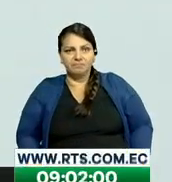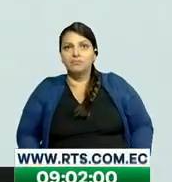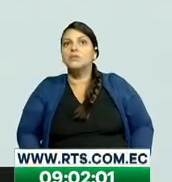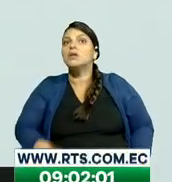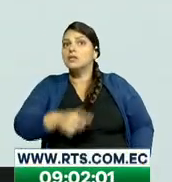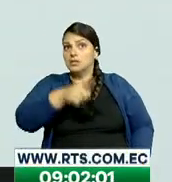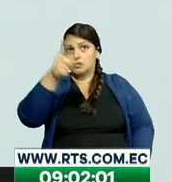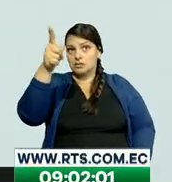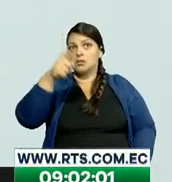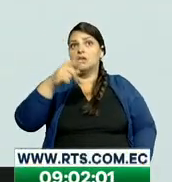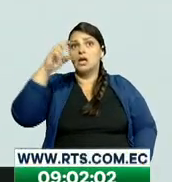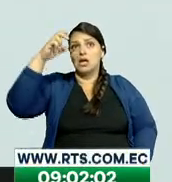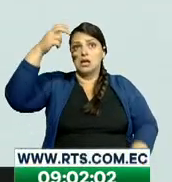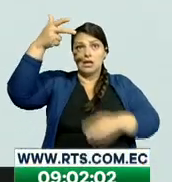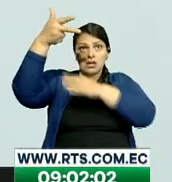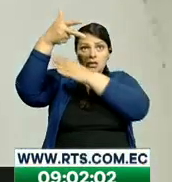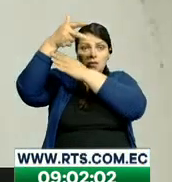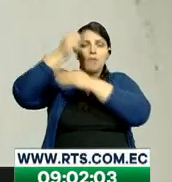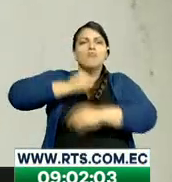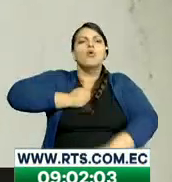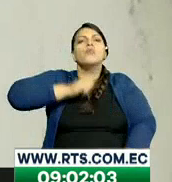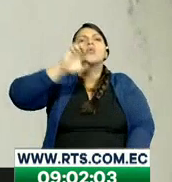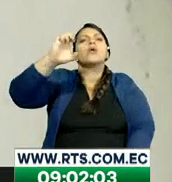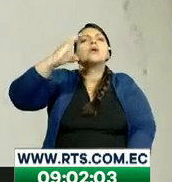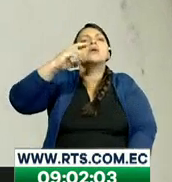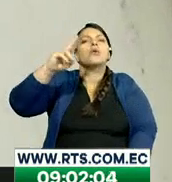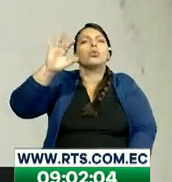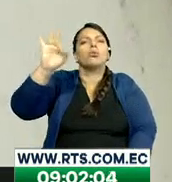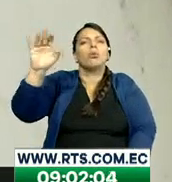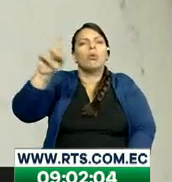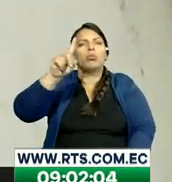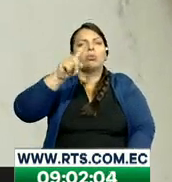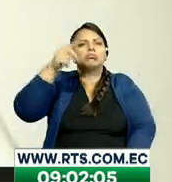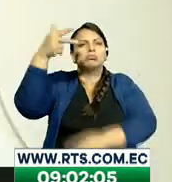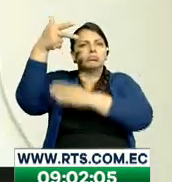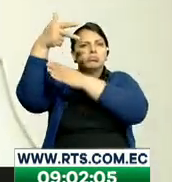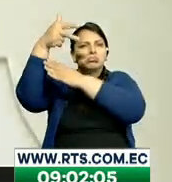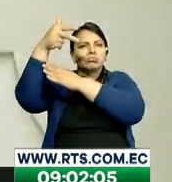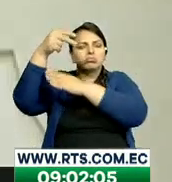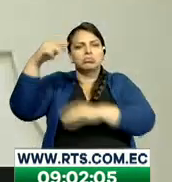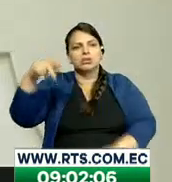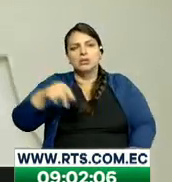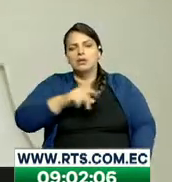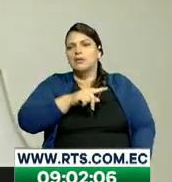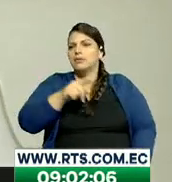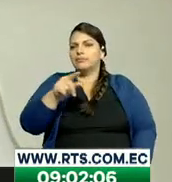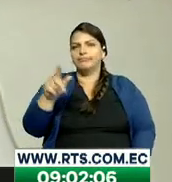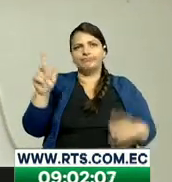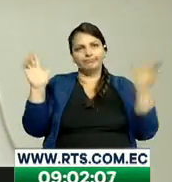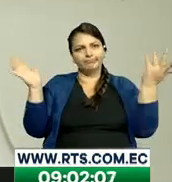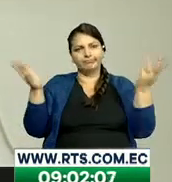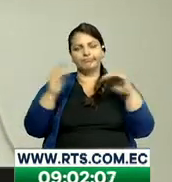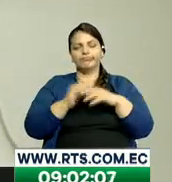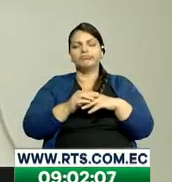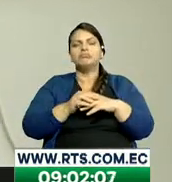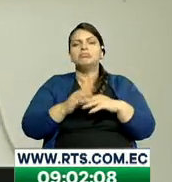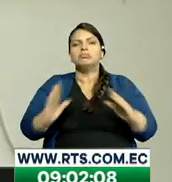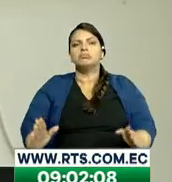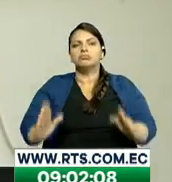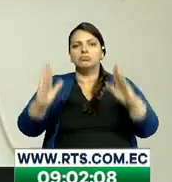de seguridad del ECO 911, quien se percata de que el hombre ingresa a la casa por un costado del